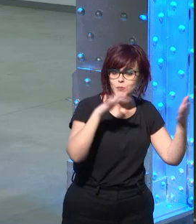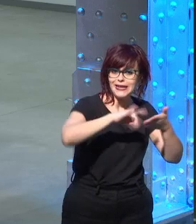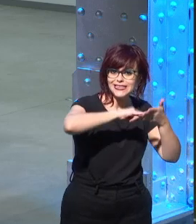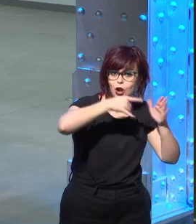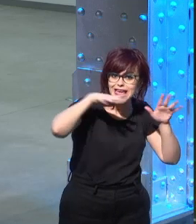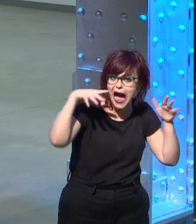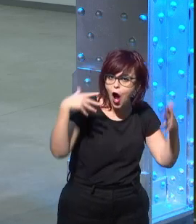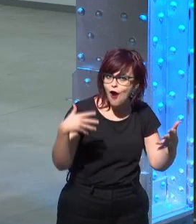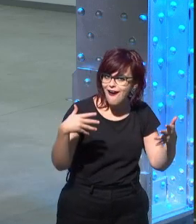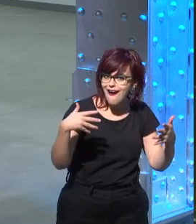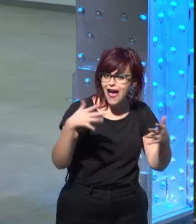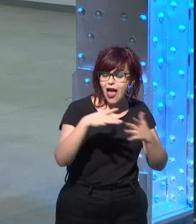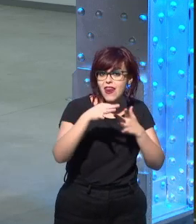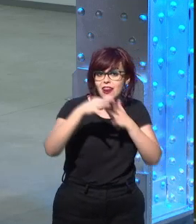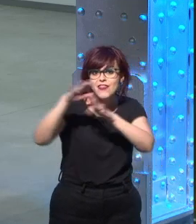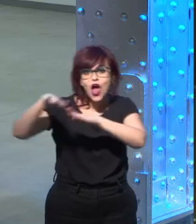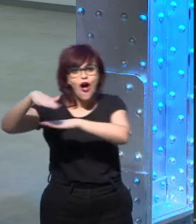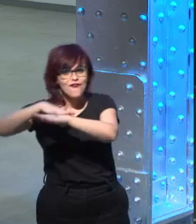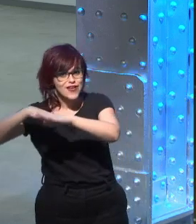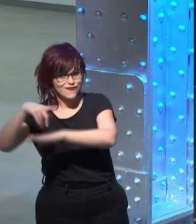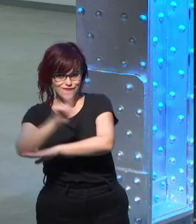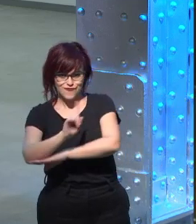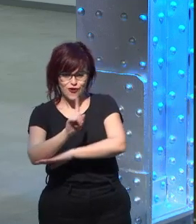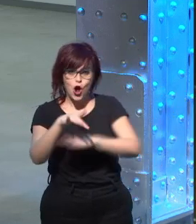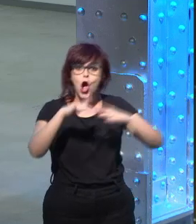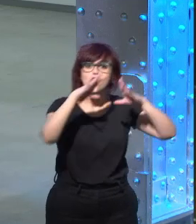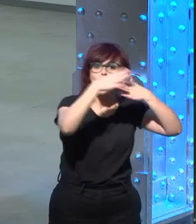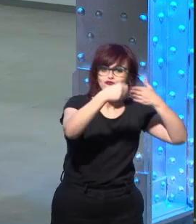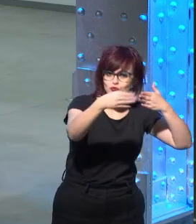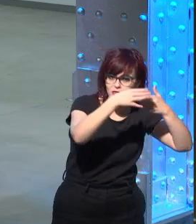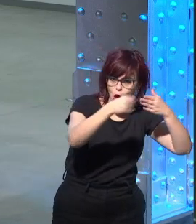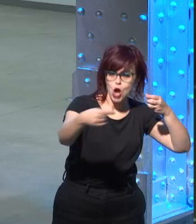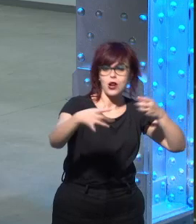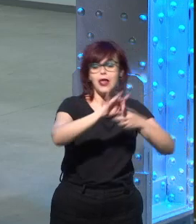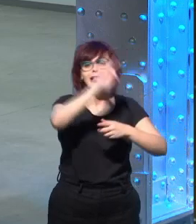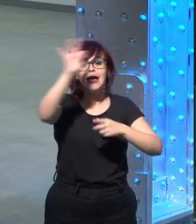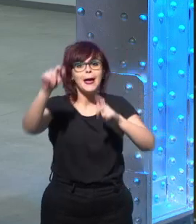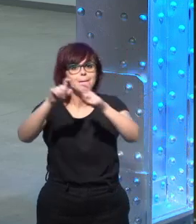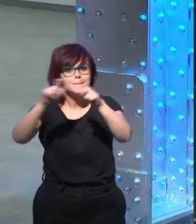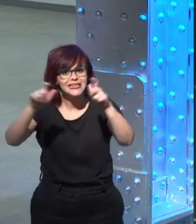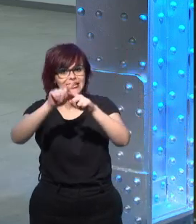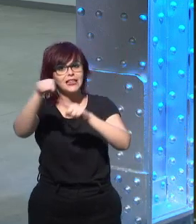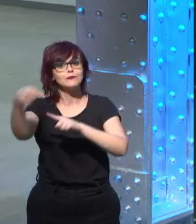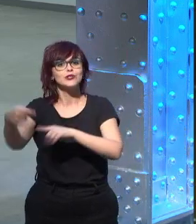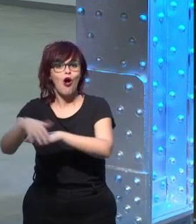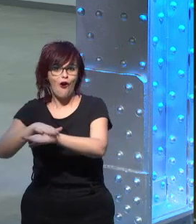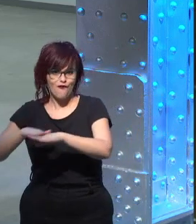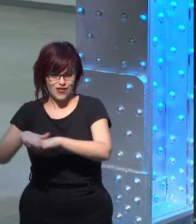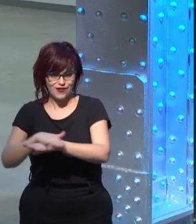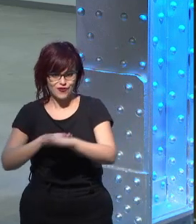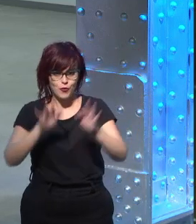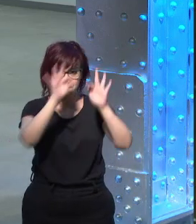está entrando por el consumidor, luego viene a las empresas y luego llega a los gobiernos. En este